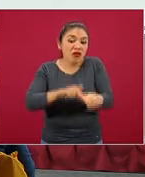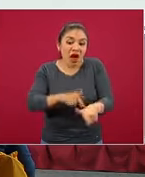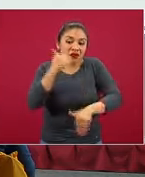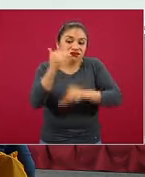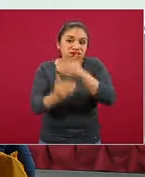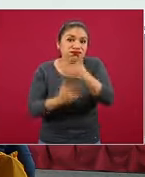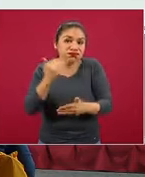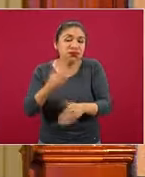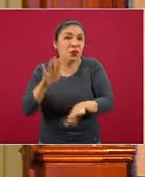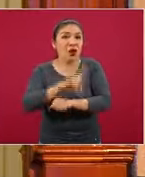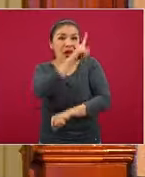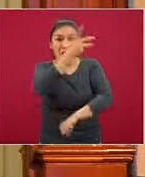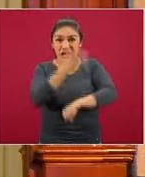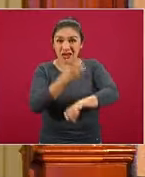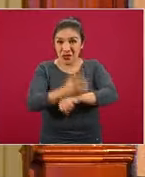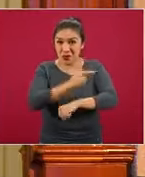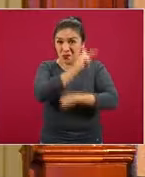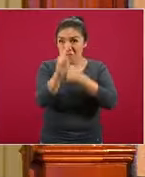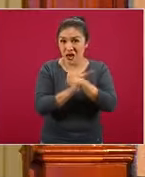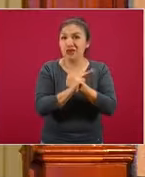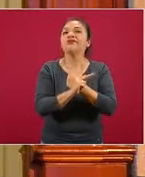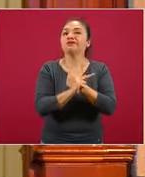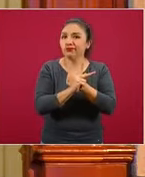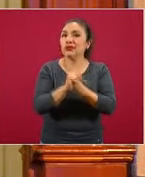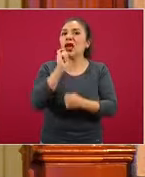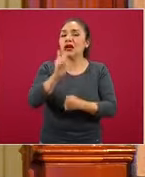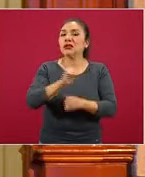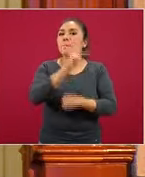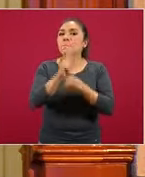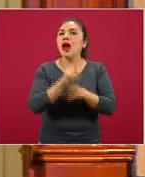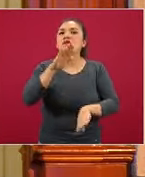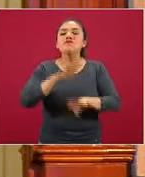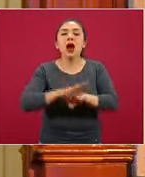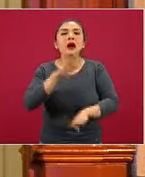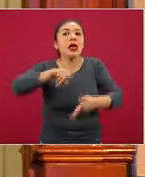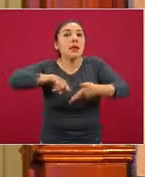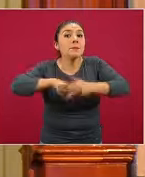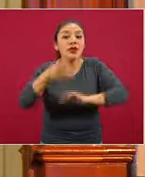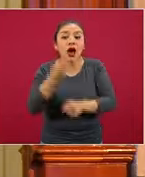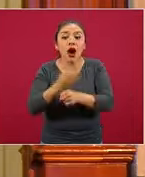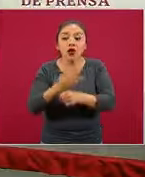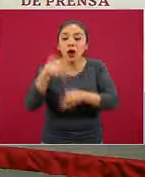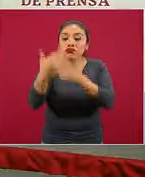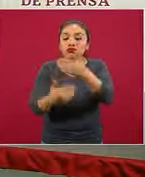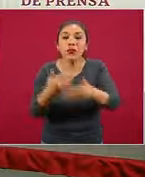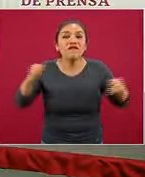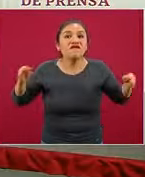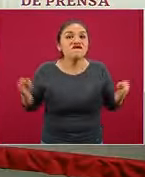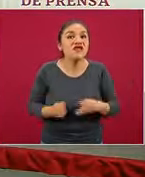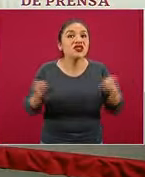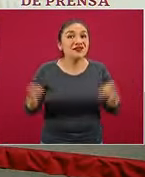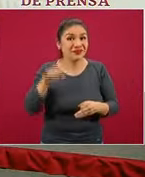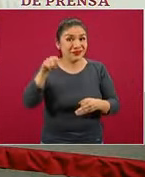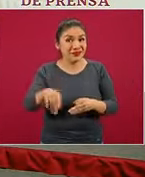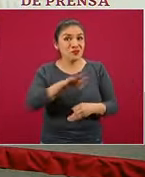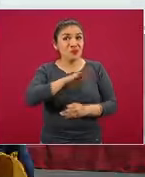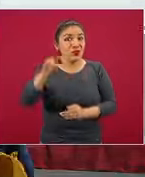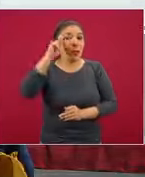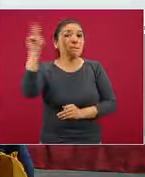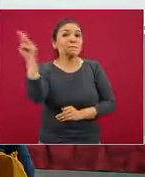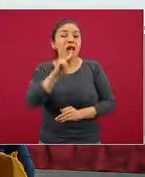sobre todo porque Estados Unidos, pues, está entre los países que estamos entrando apenas a la temporada invernal, y esto lógicamente pudiera